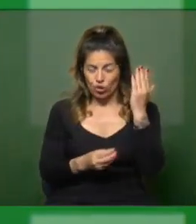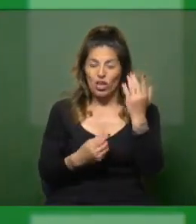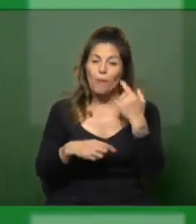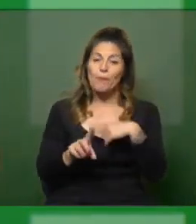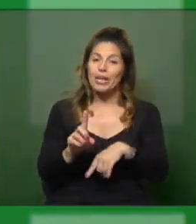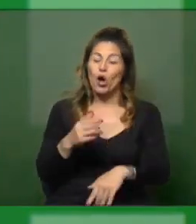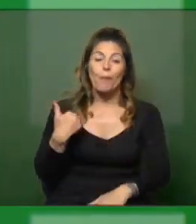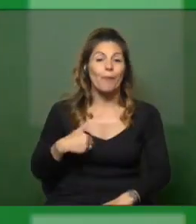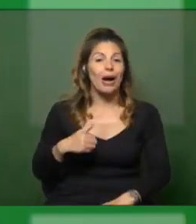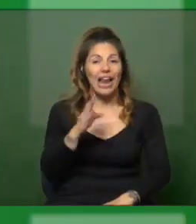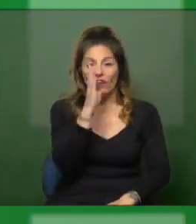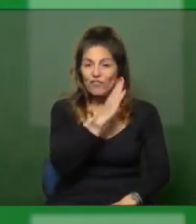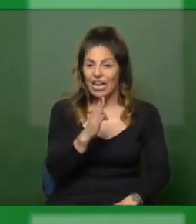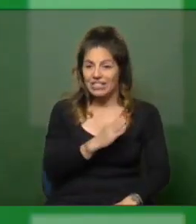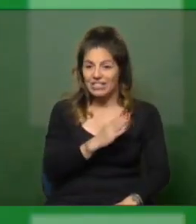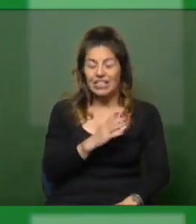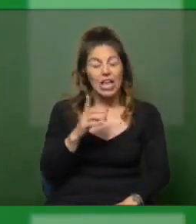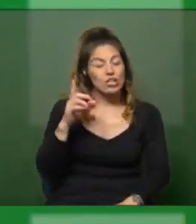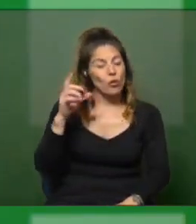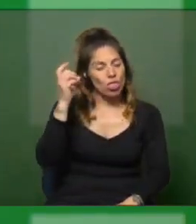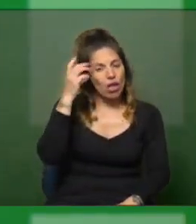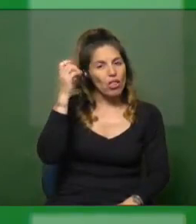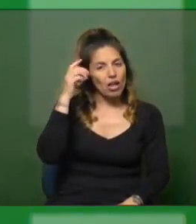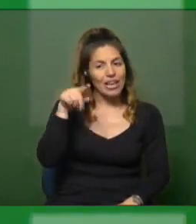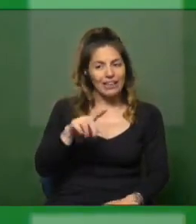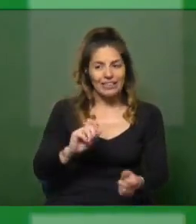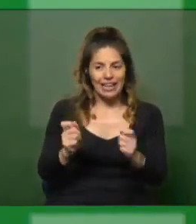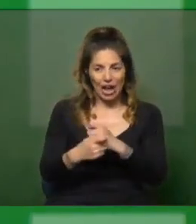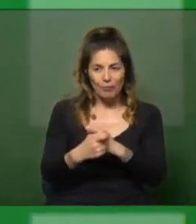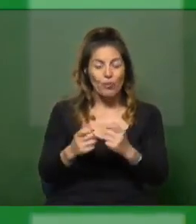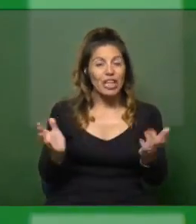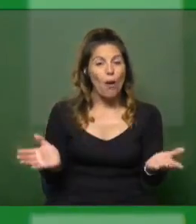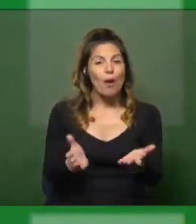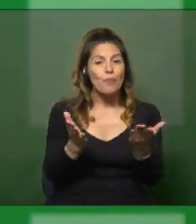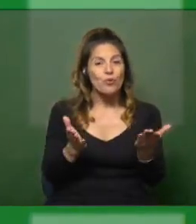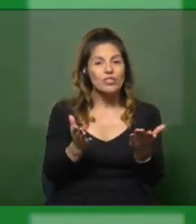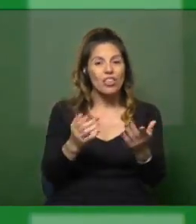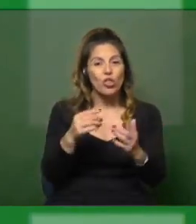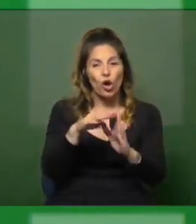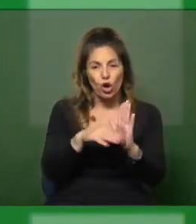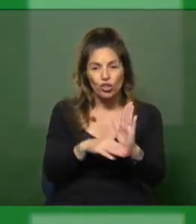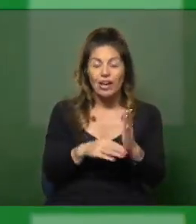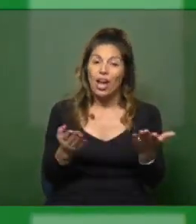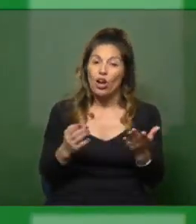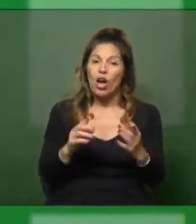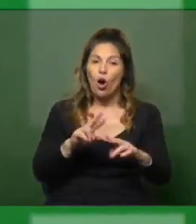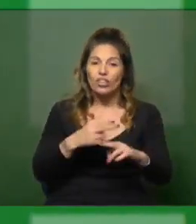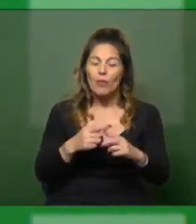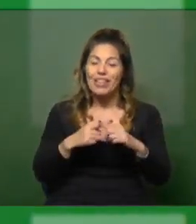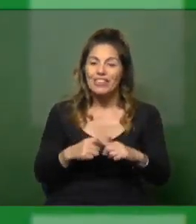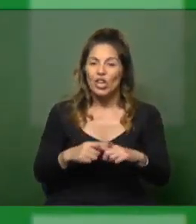Brasil es un enorme dolor de cabeza Este cambio porque estaba impulsando una agenda que va tener que rediscutir y